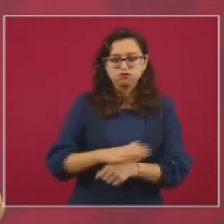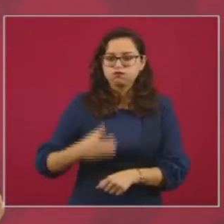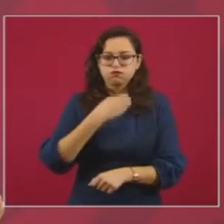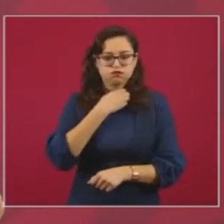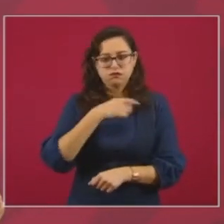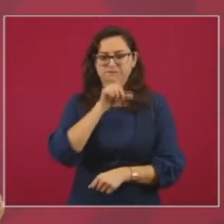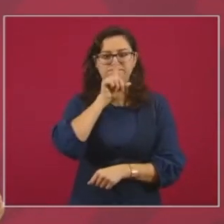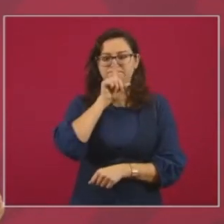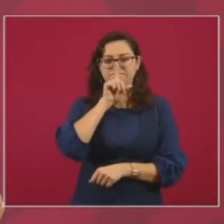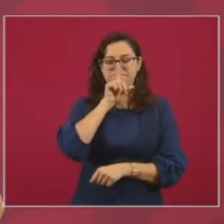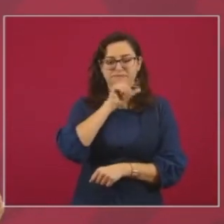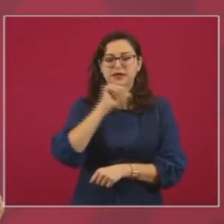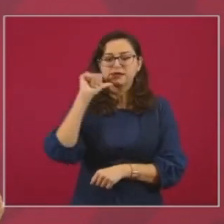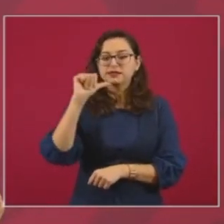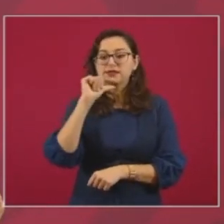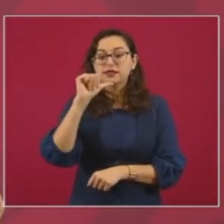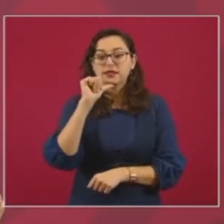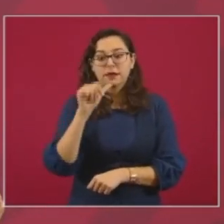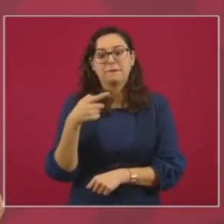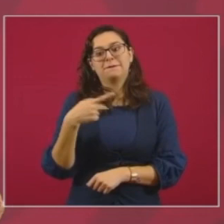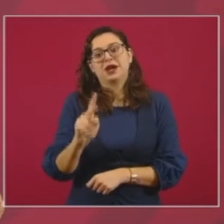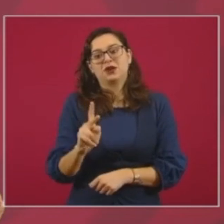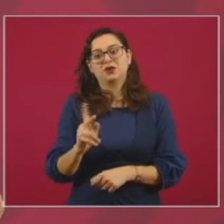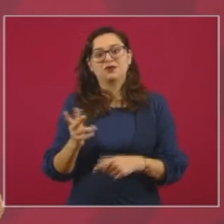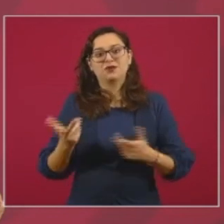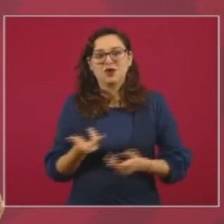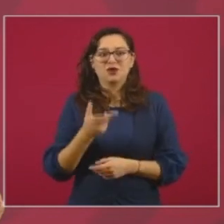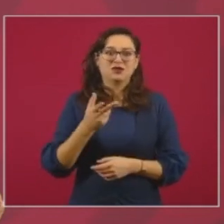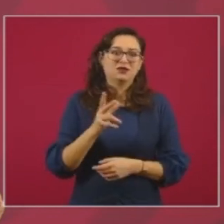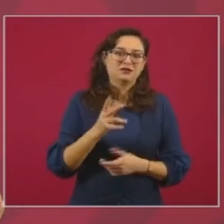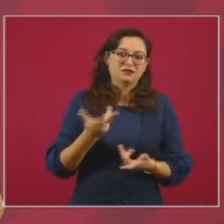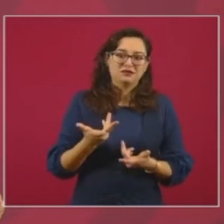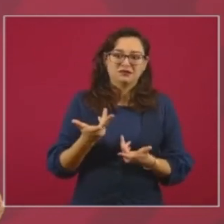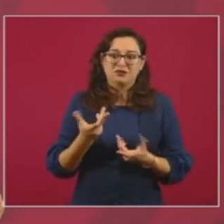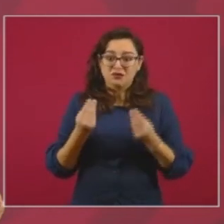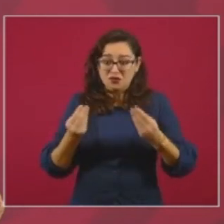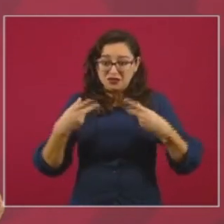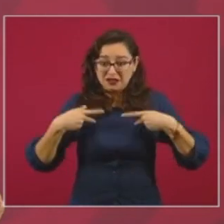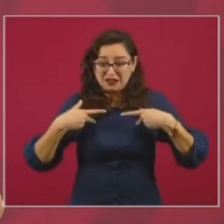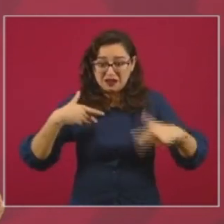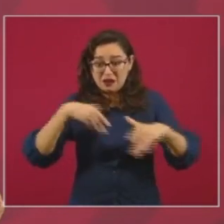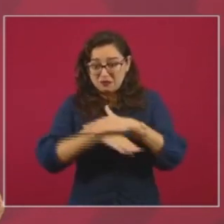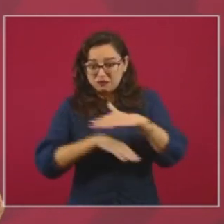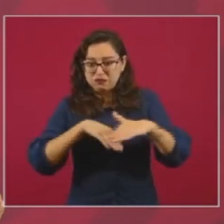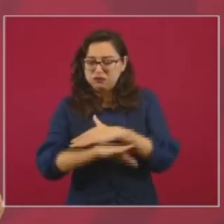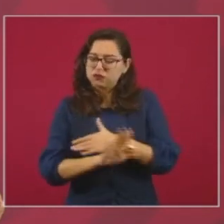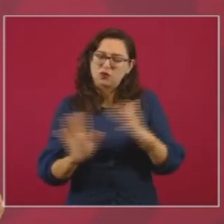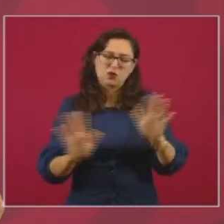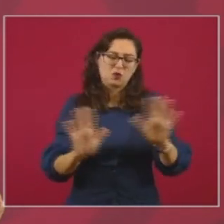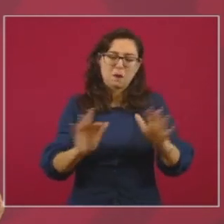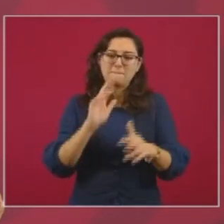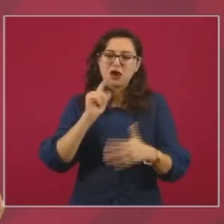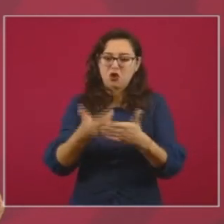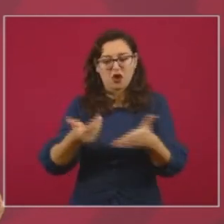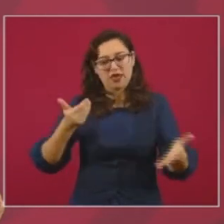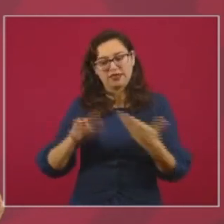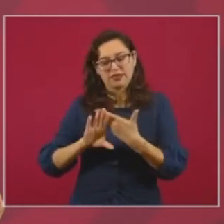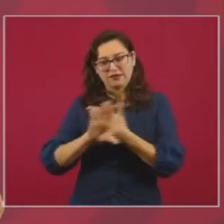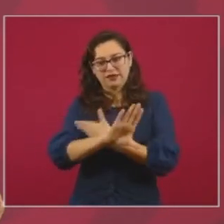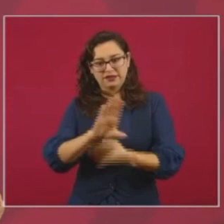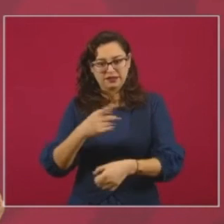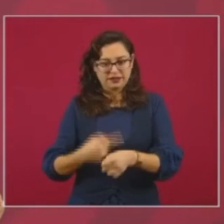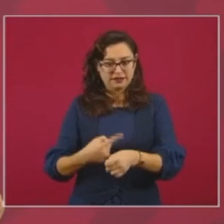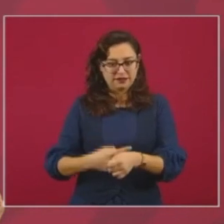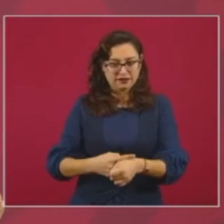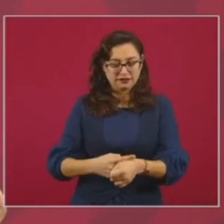que estén llenos los hospitales. Lo que queremos es que no nos enfermemos y,